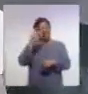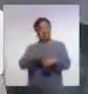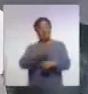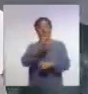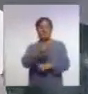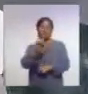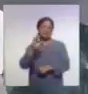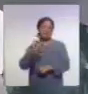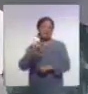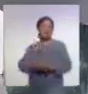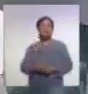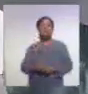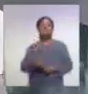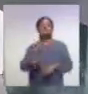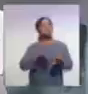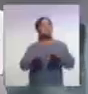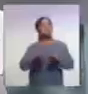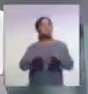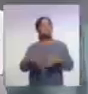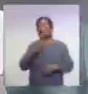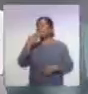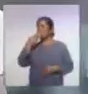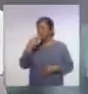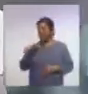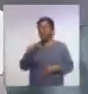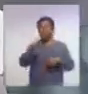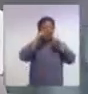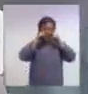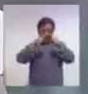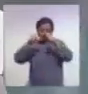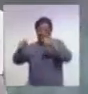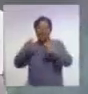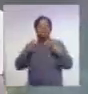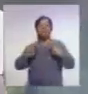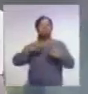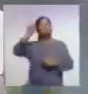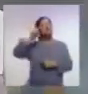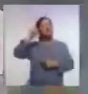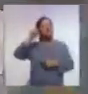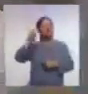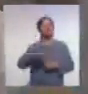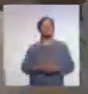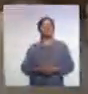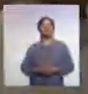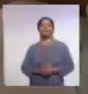Civiles. Opera de manera óptima para atender a los pensionados y también a jubilados.